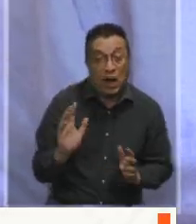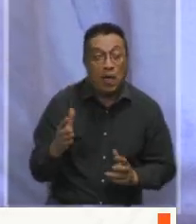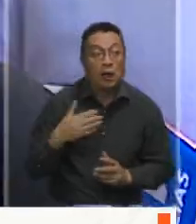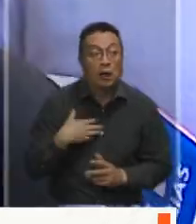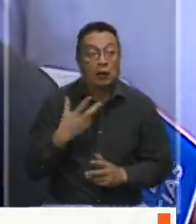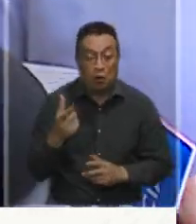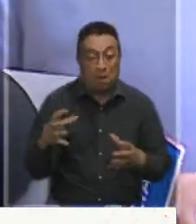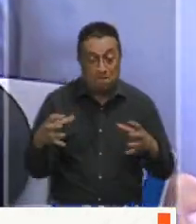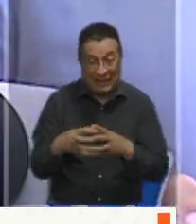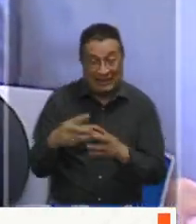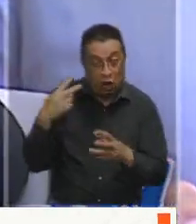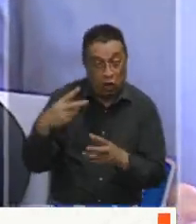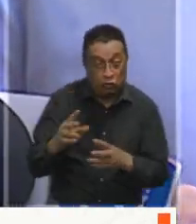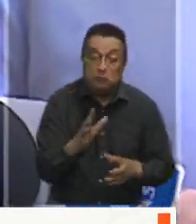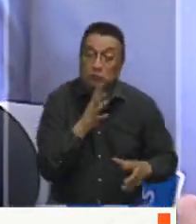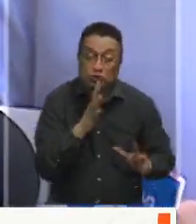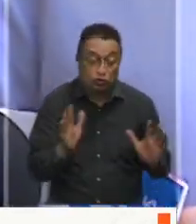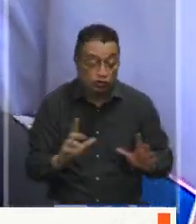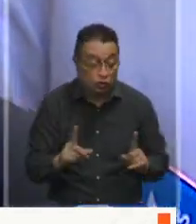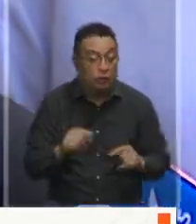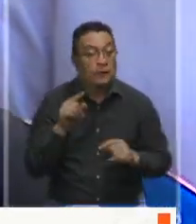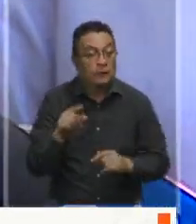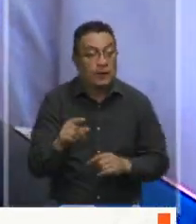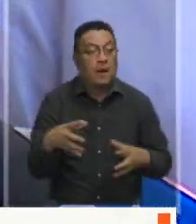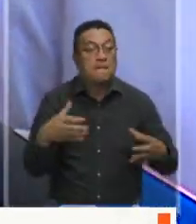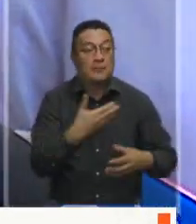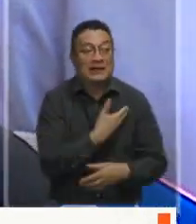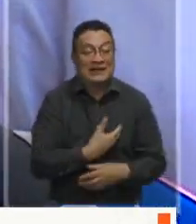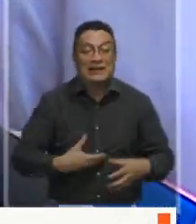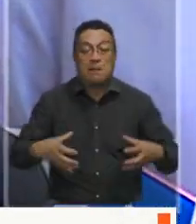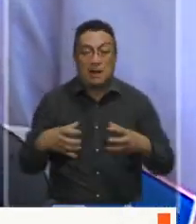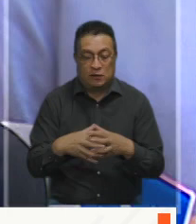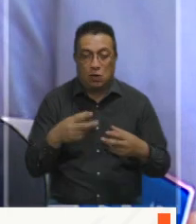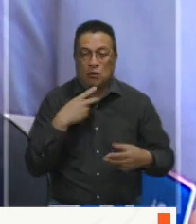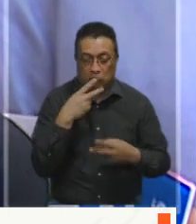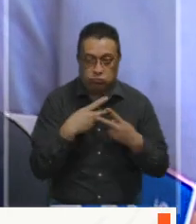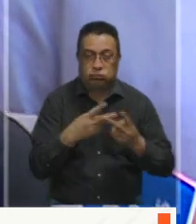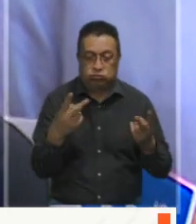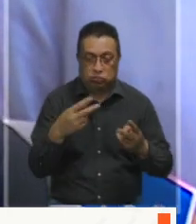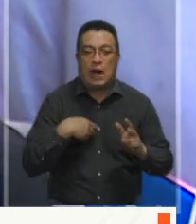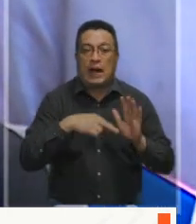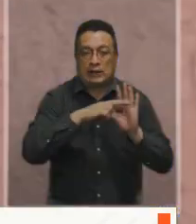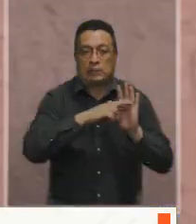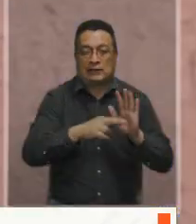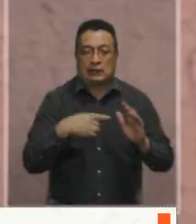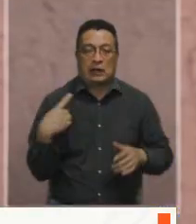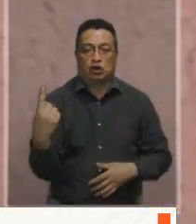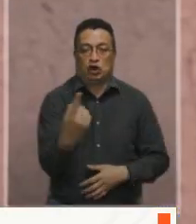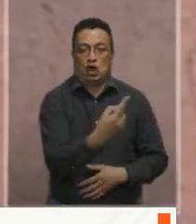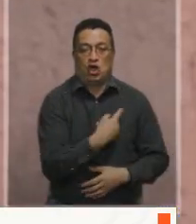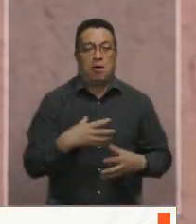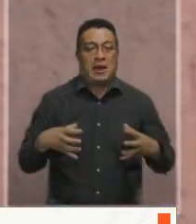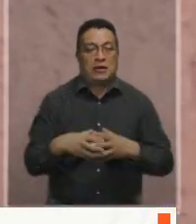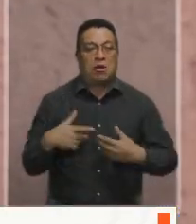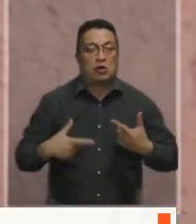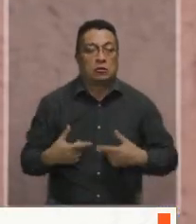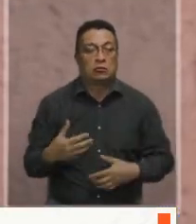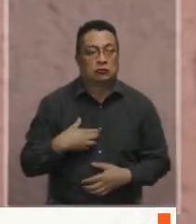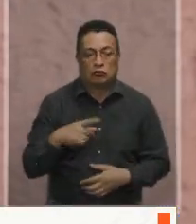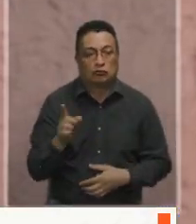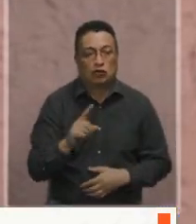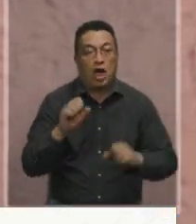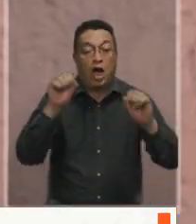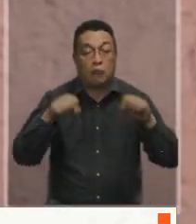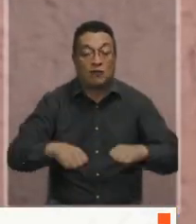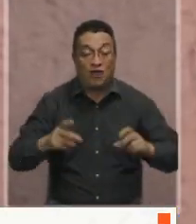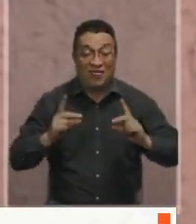por su partido. Por cierto, el presidente del partido, Diego Ibáñez, habla a nombre de nuestro partido en representación de nuestra tienda. En ningún caso considero que Apruebo